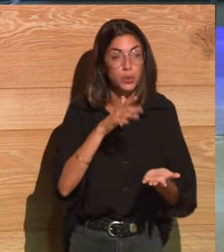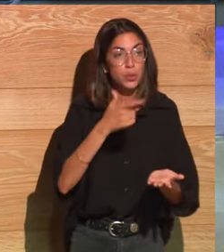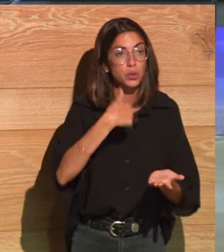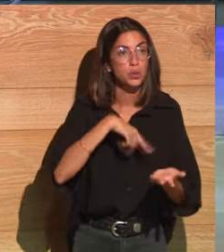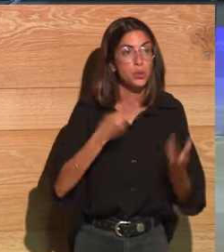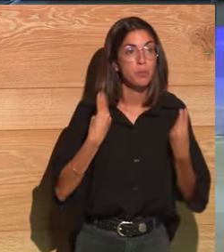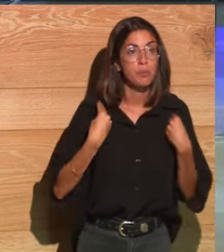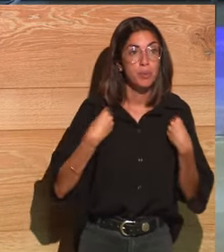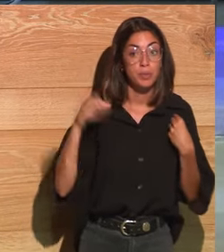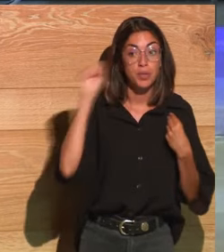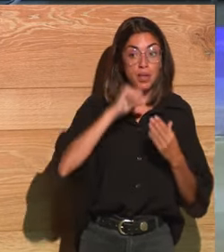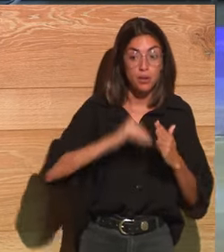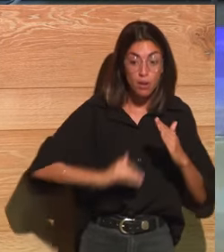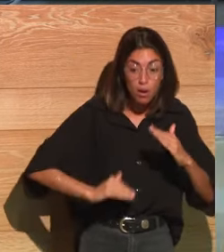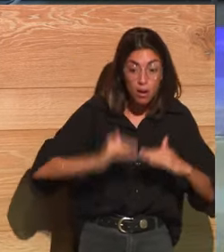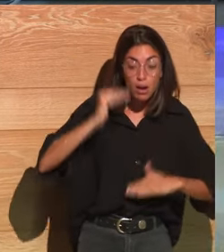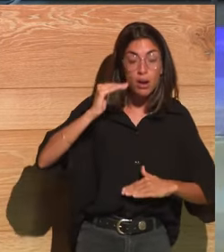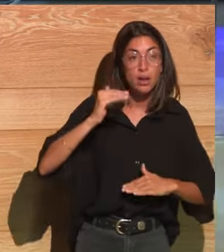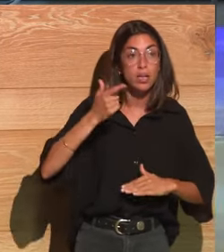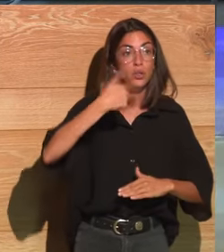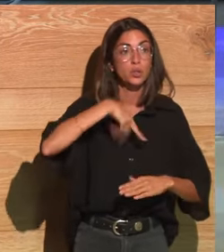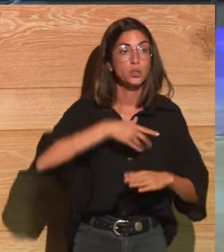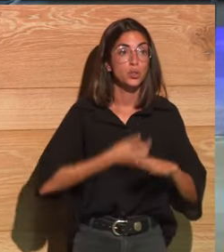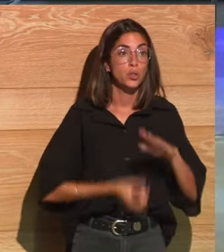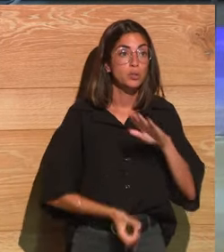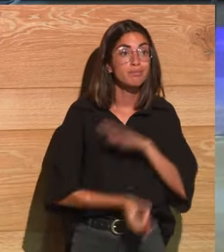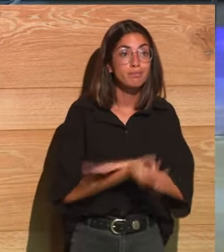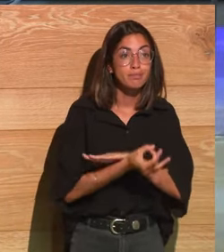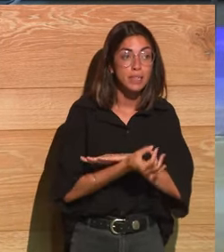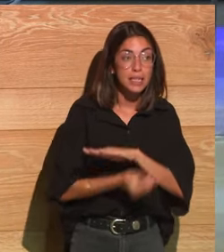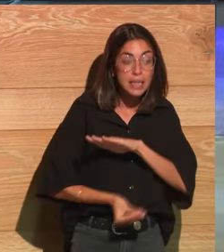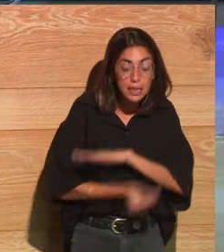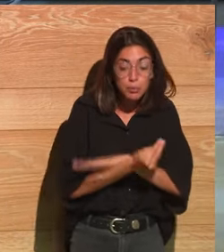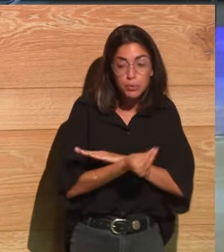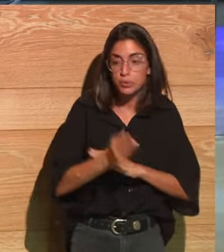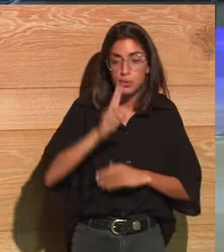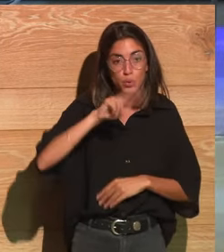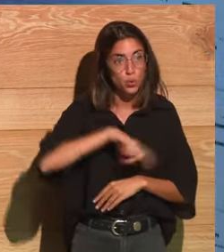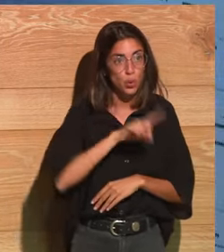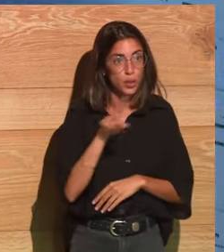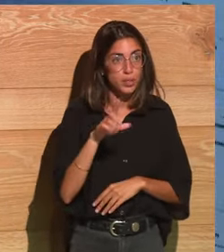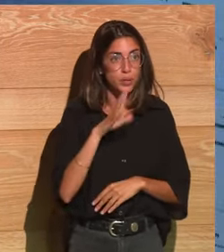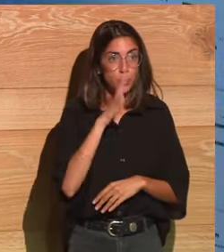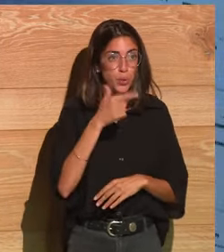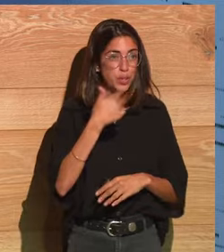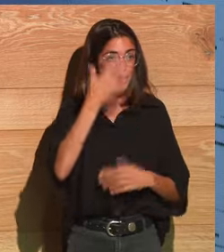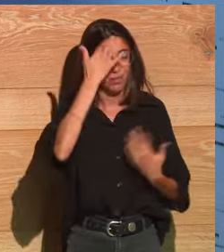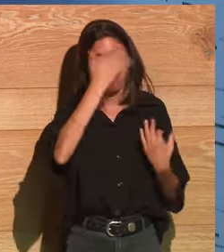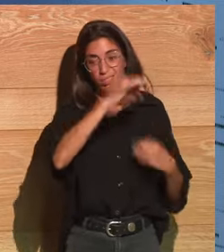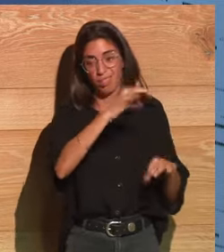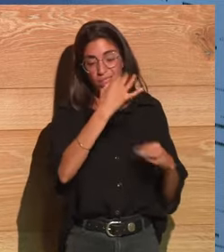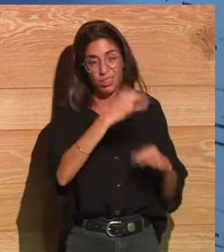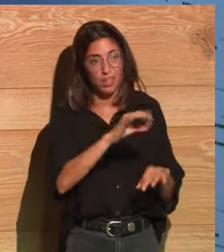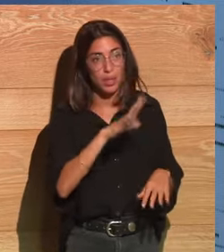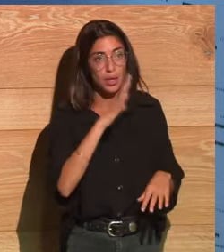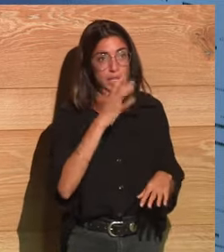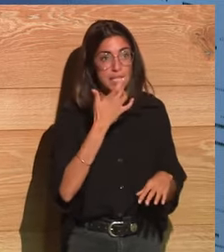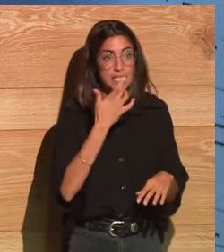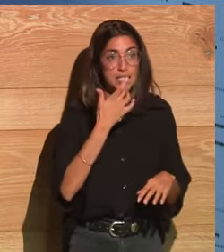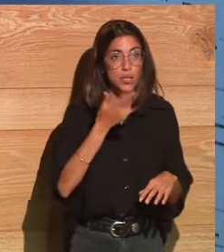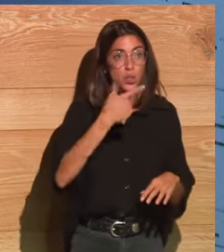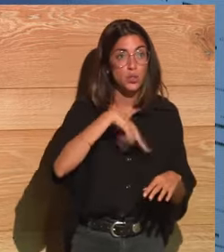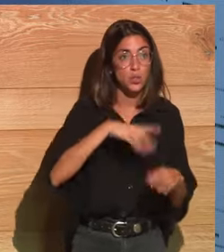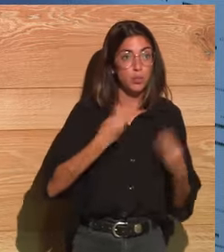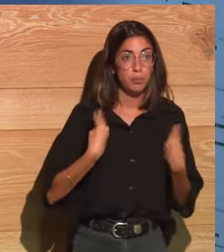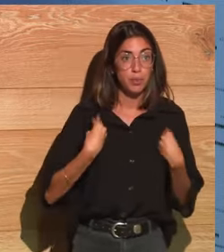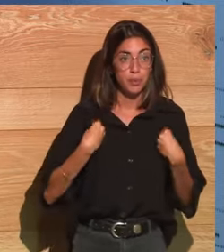hemos aumentado los años en los que no somos reproductivos. ¿Vale? Entonces, dice, no tendría sentido, porque es el éxito de la especie, es tener hijos, o sea, aumentamos,